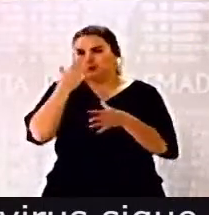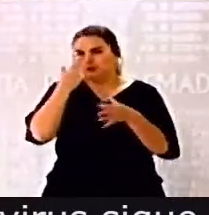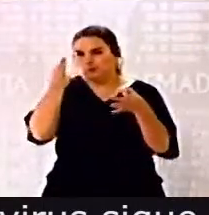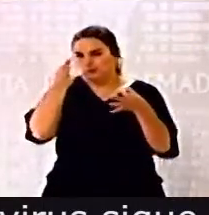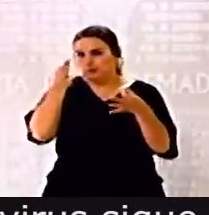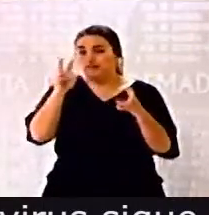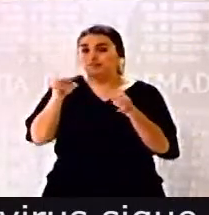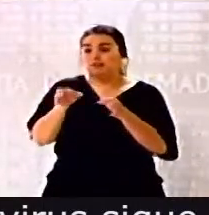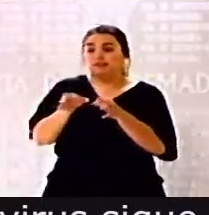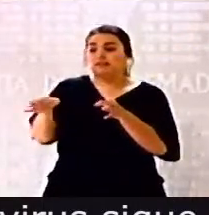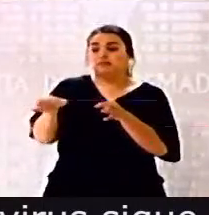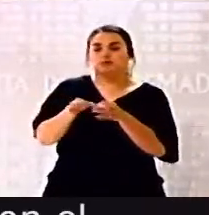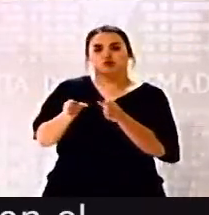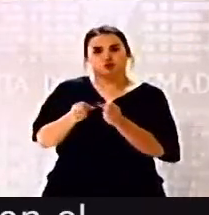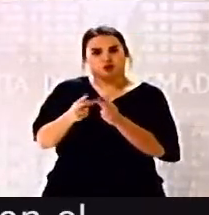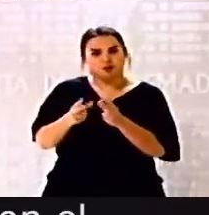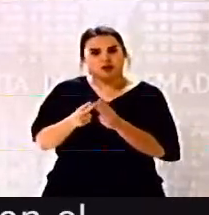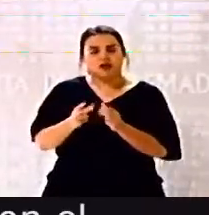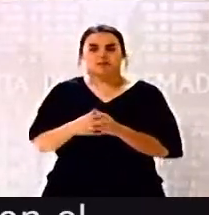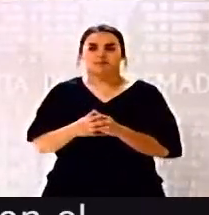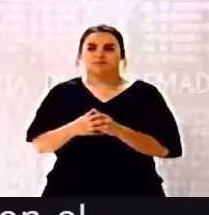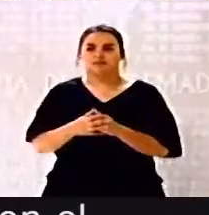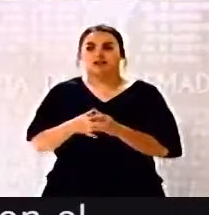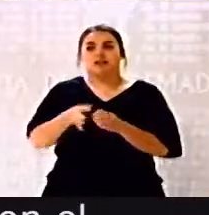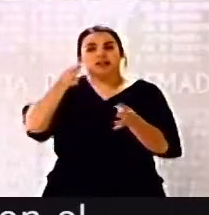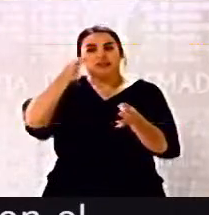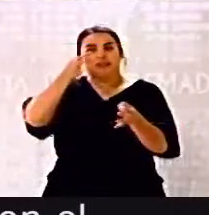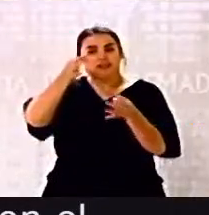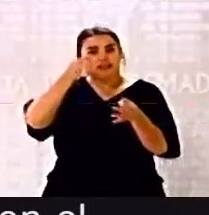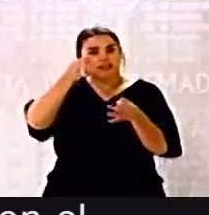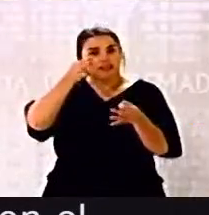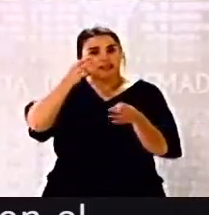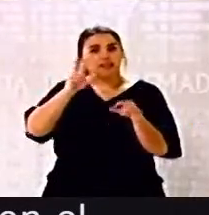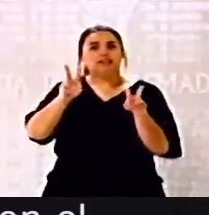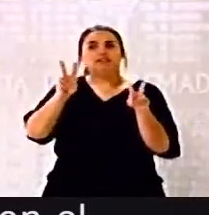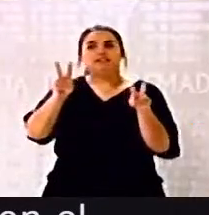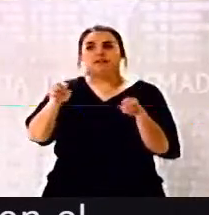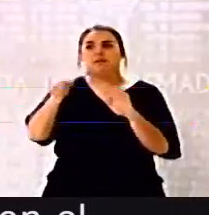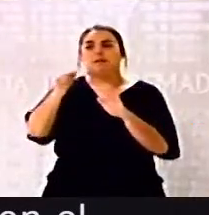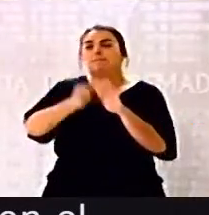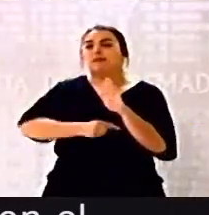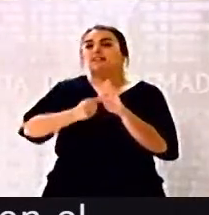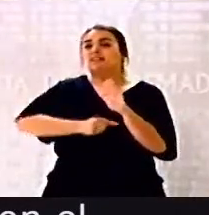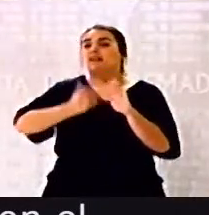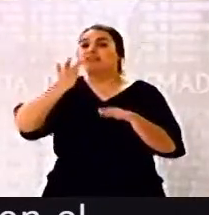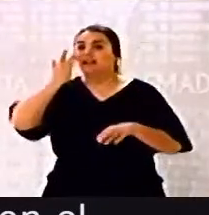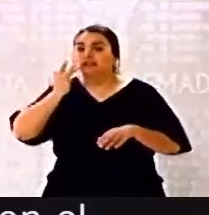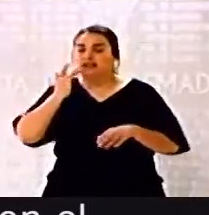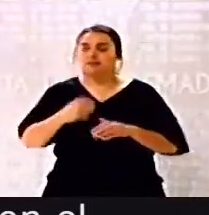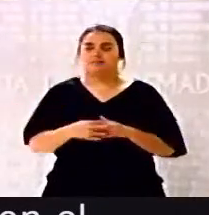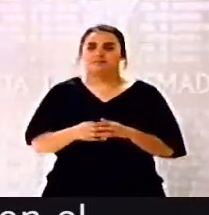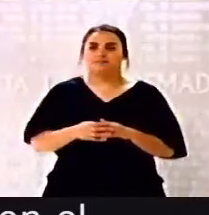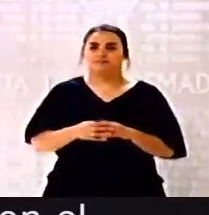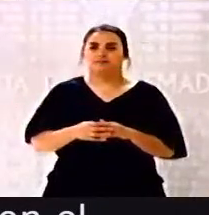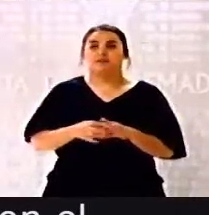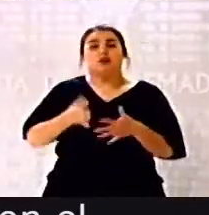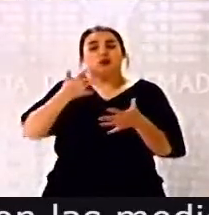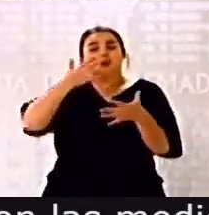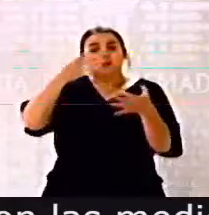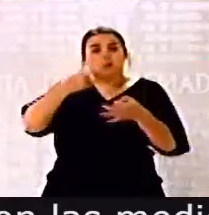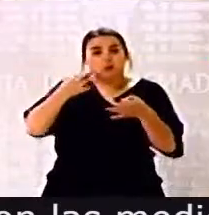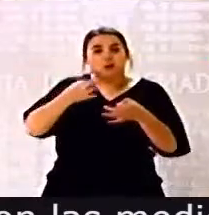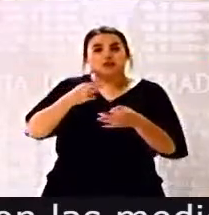el distanciamiento social. Hay que ser muy cuidadoso con las medidas de higiene. Hay que ser muy